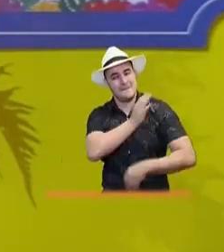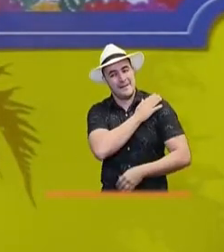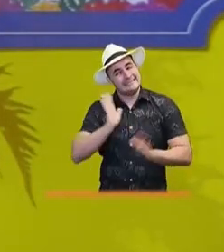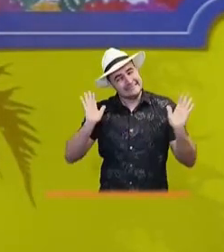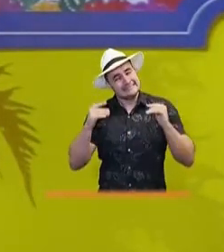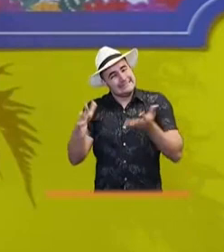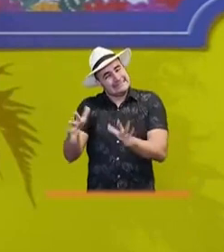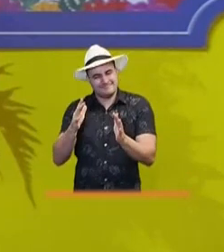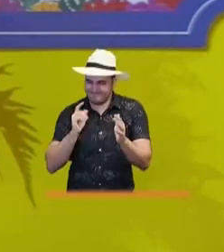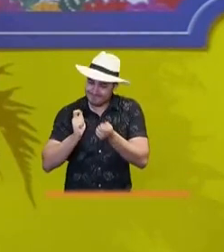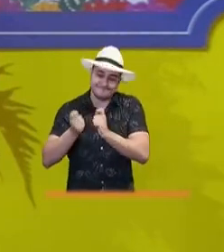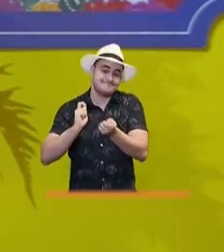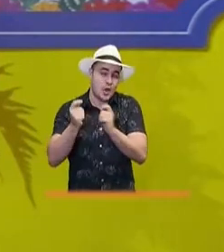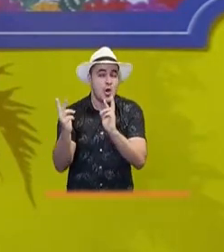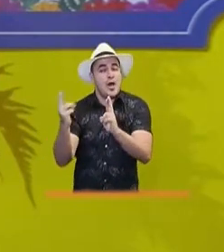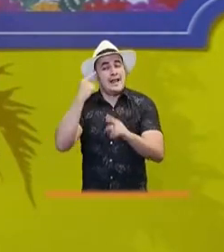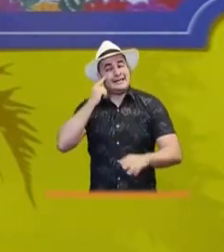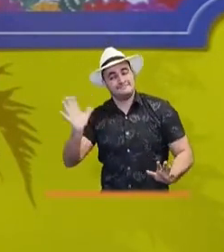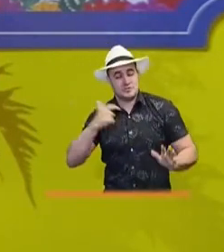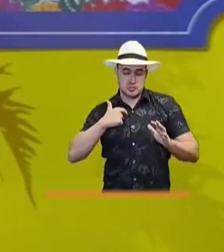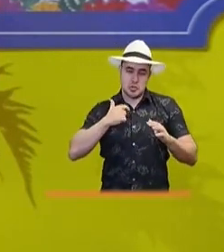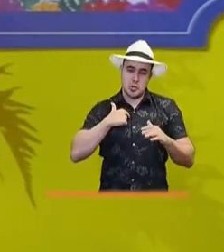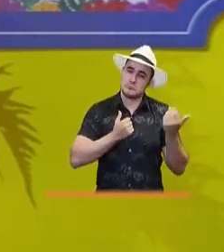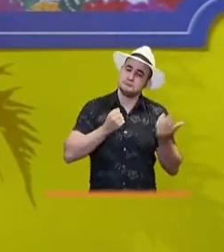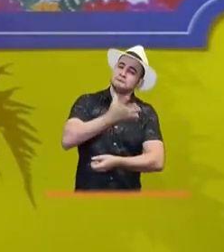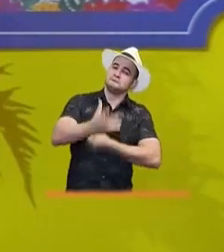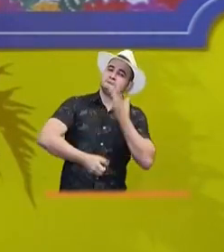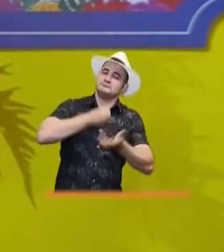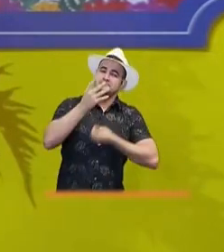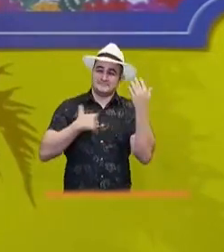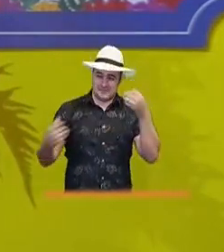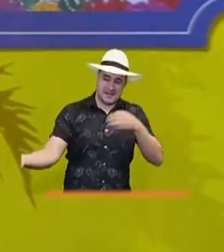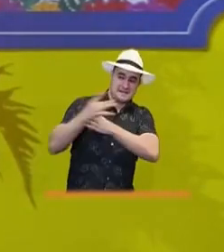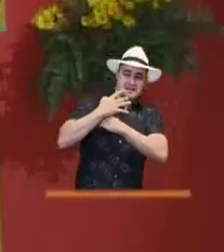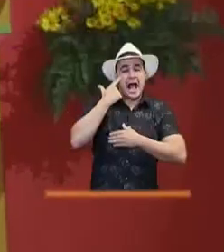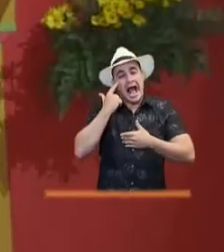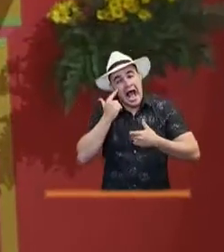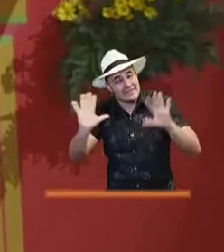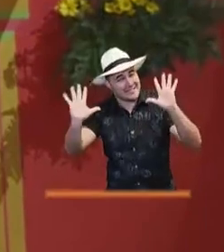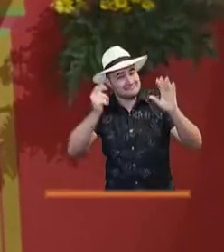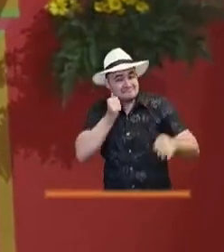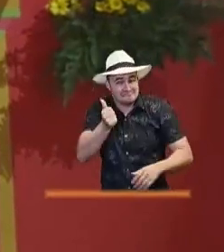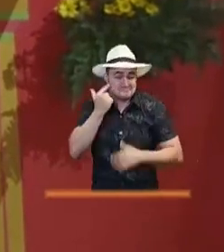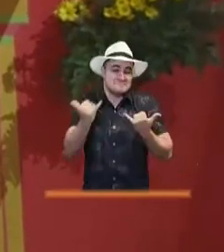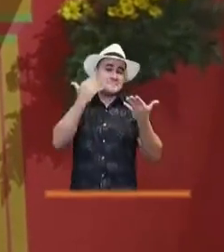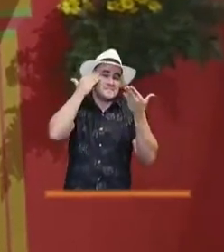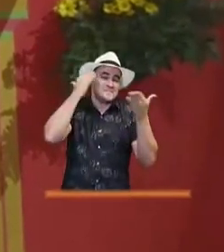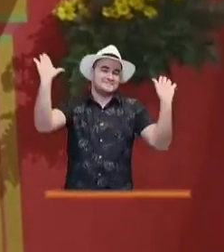pana, para ver si a mí de pronto casi me gana mañana.